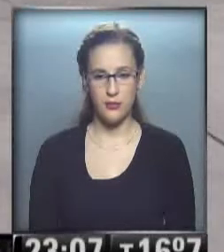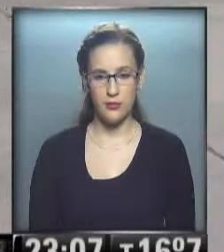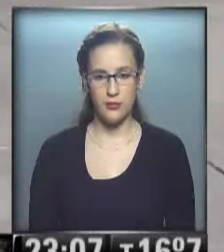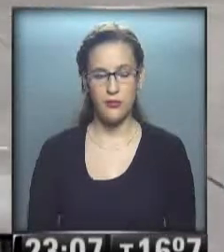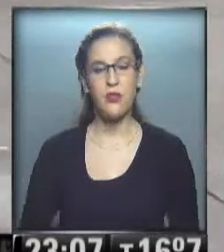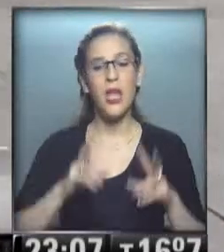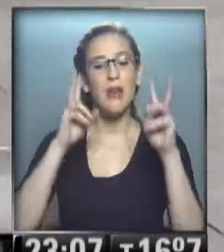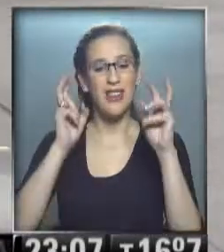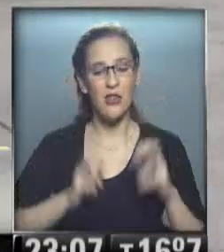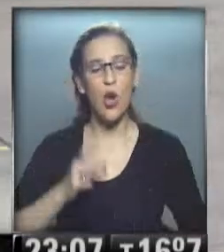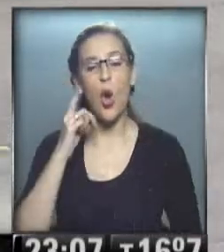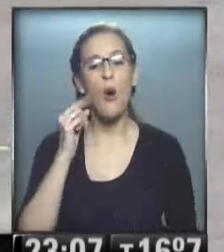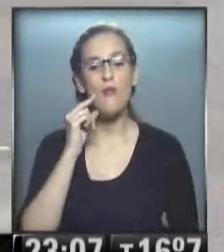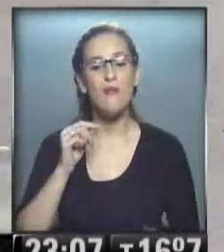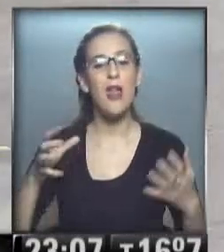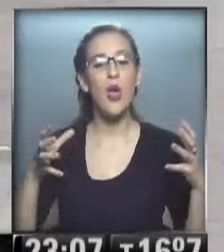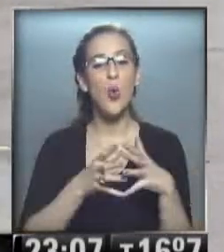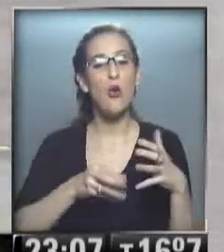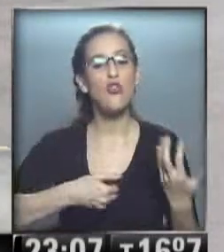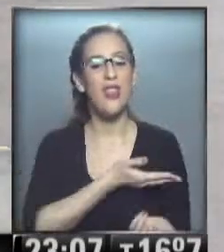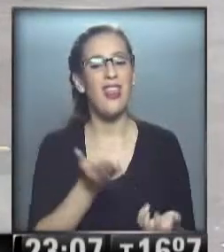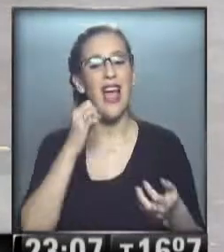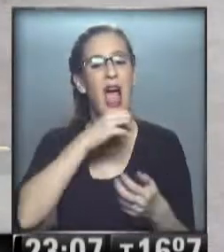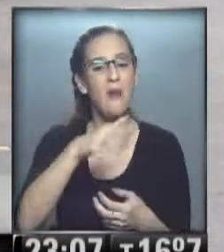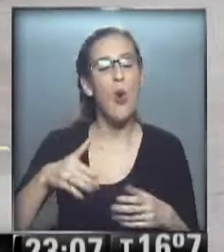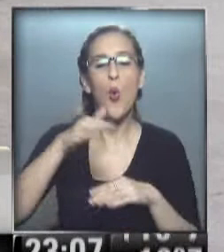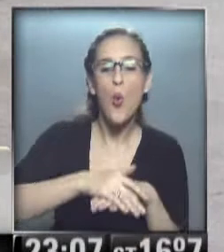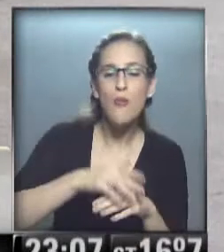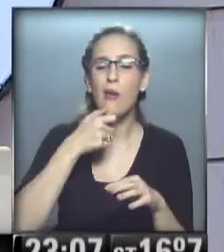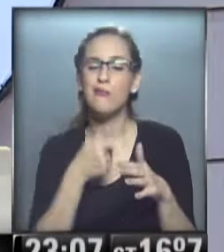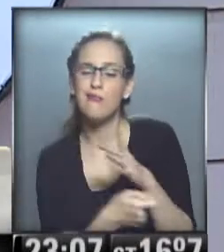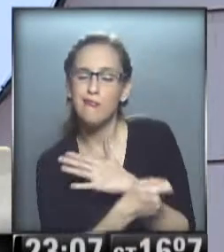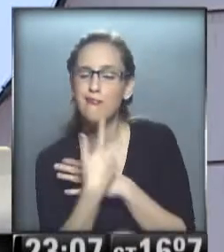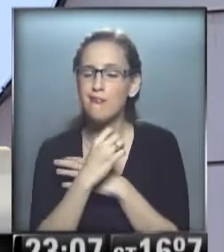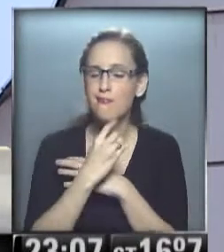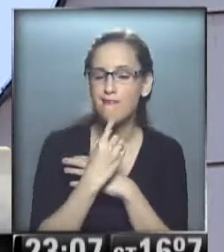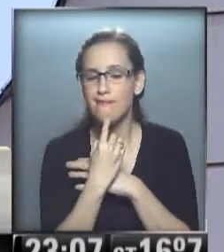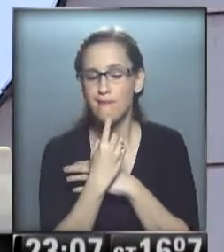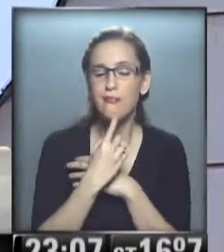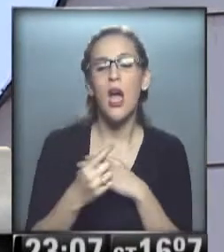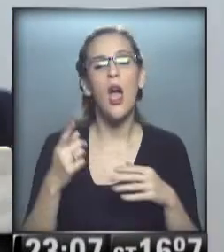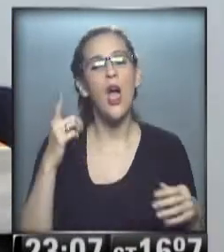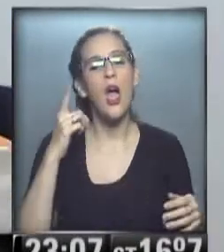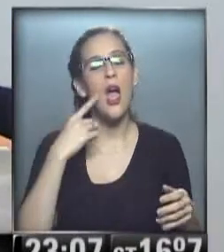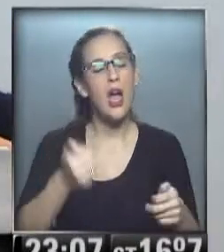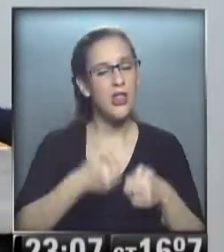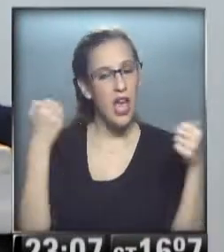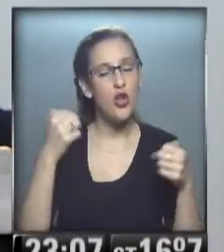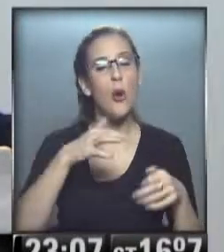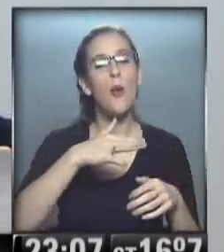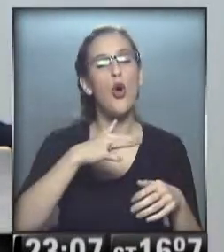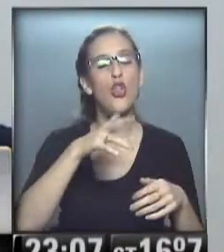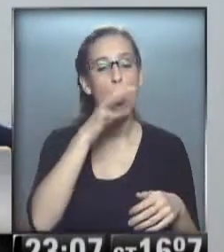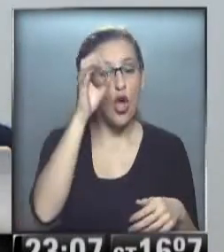Investigan al titular de la Sociedad Rural por presunta administración fraudulenta. Según una investigación del periódico Página 12, la justicia